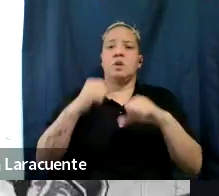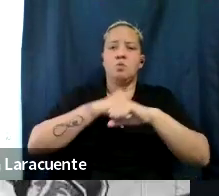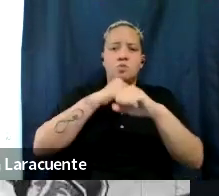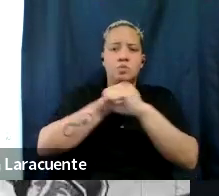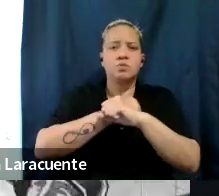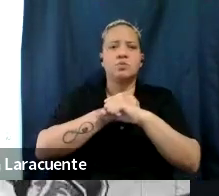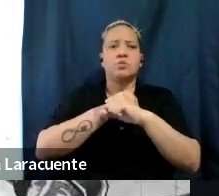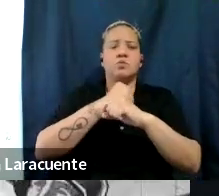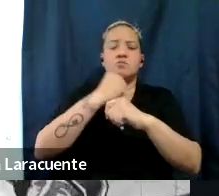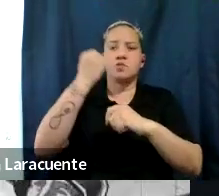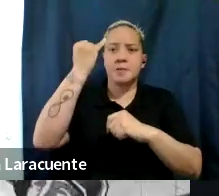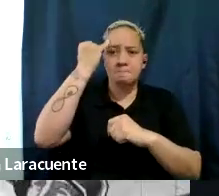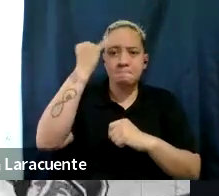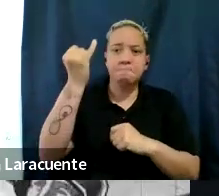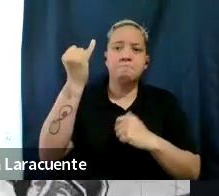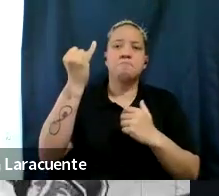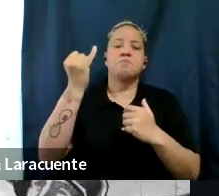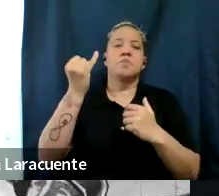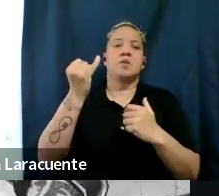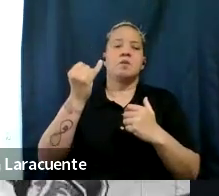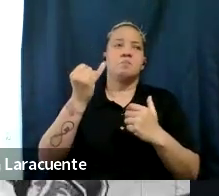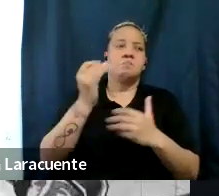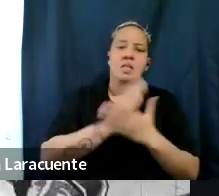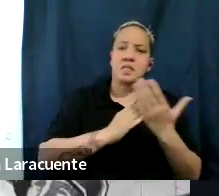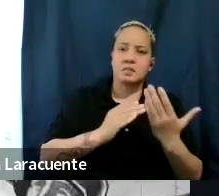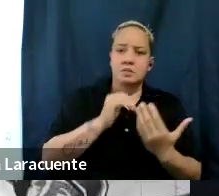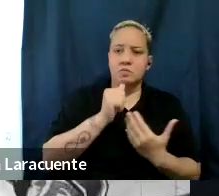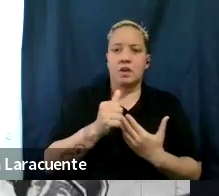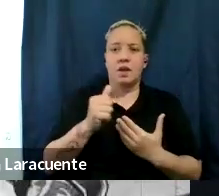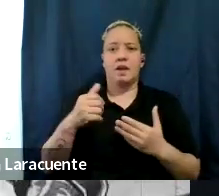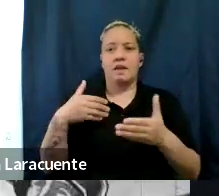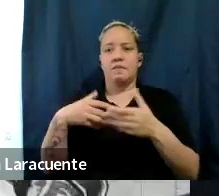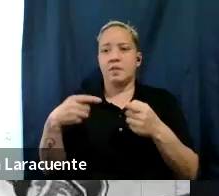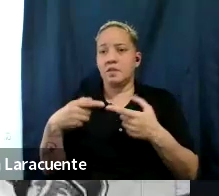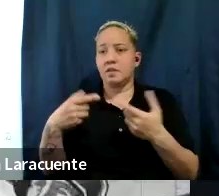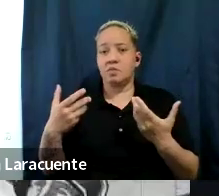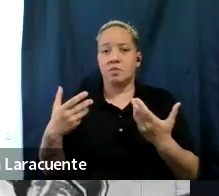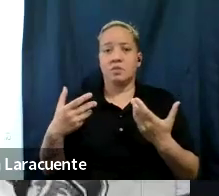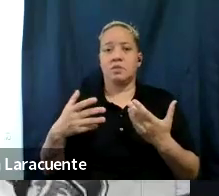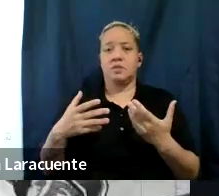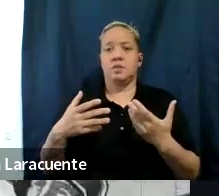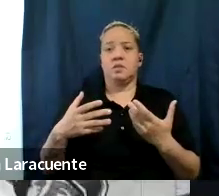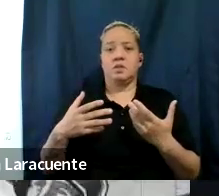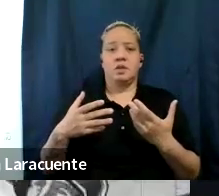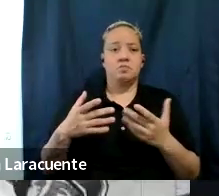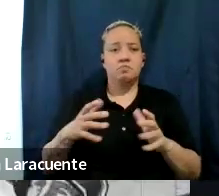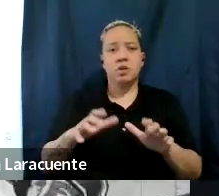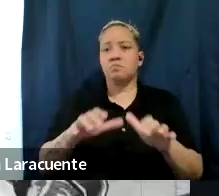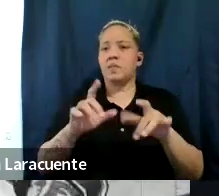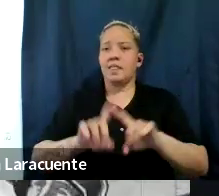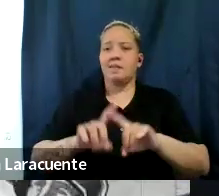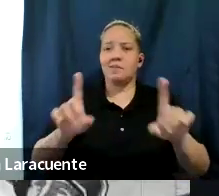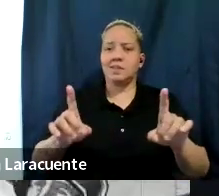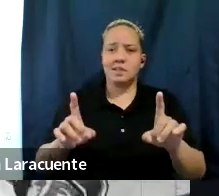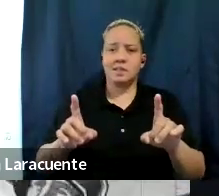parte ideológica, en parte no. Había vecinos que libraron sus diferencias, ¿no? Particulares y